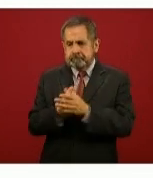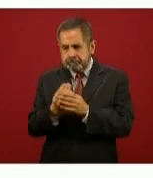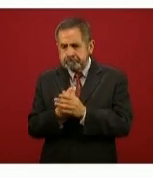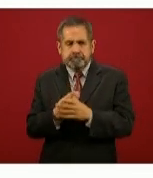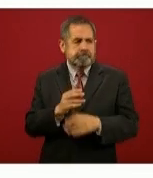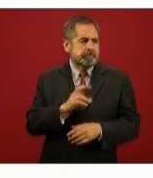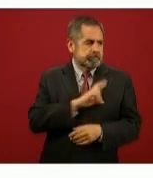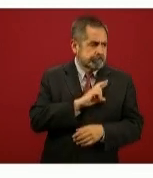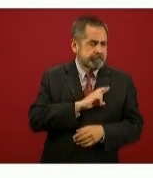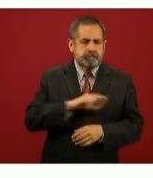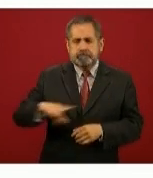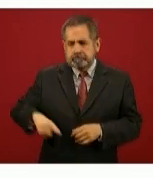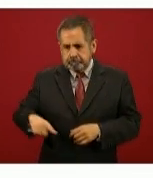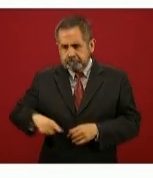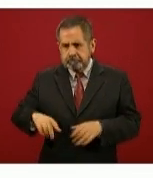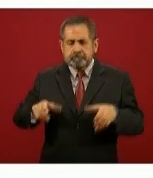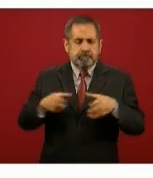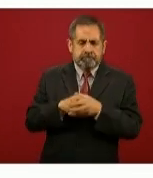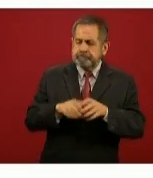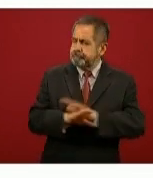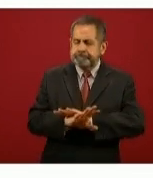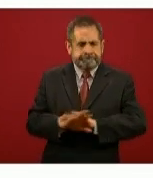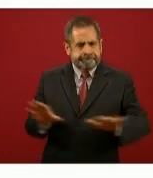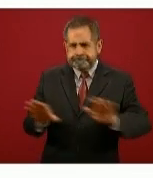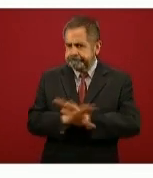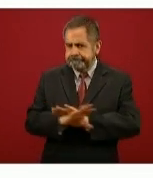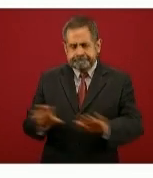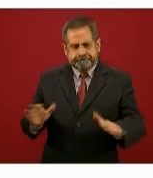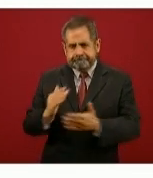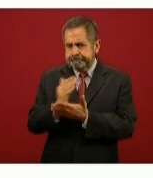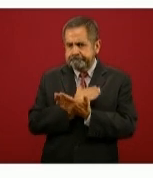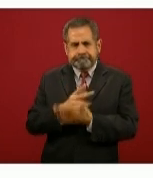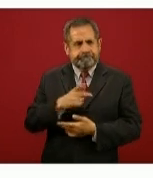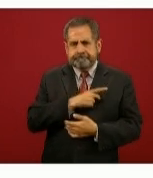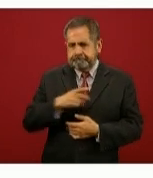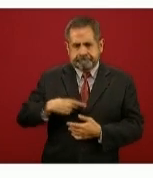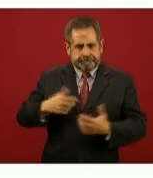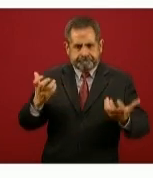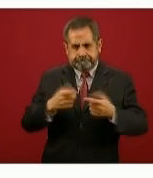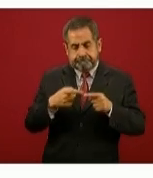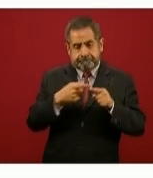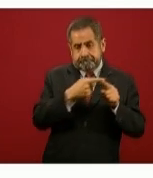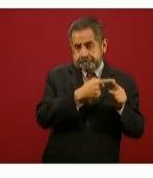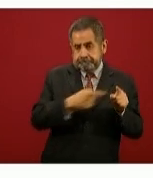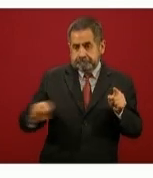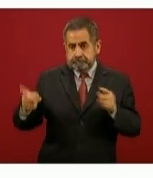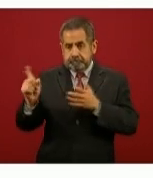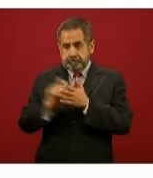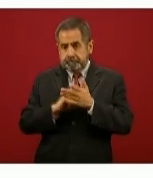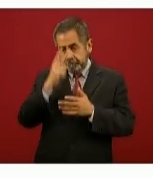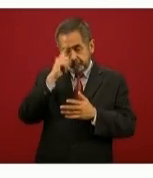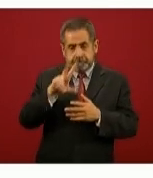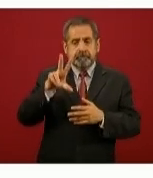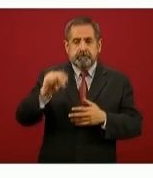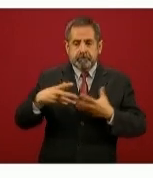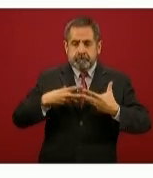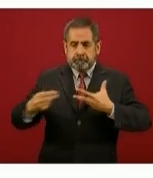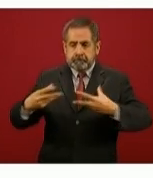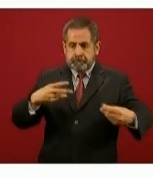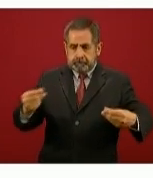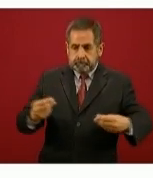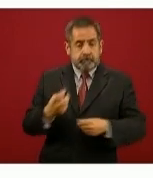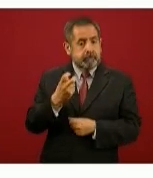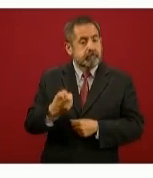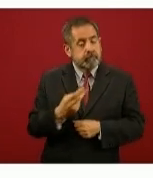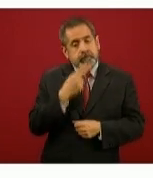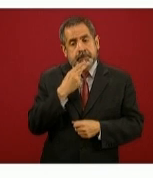públicas, sociales o gubernamentales deben ser evitadas durante todo ese mes para que se reduzca la propagación. Este es un